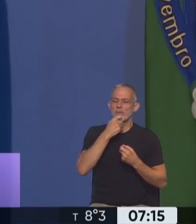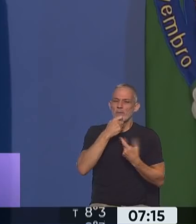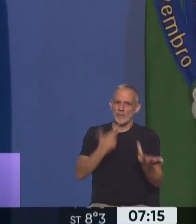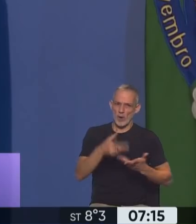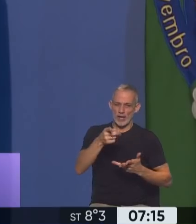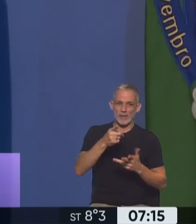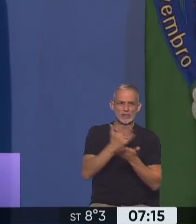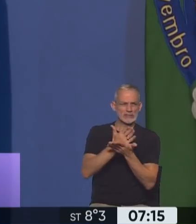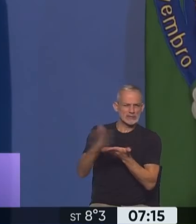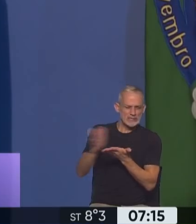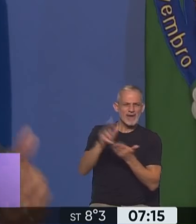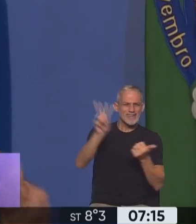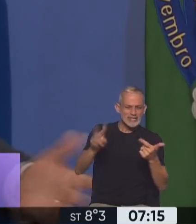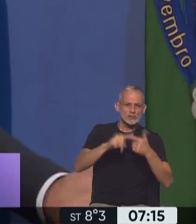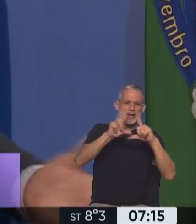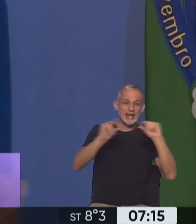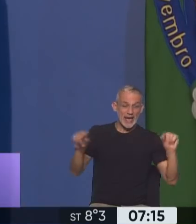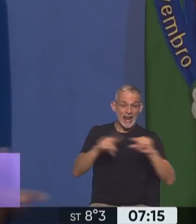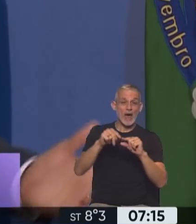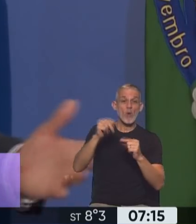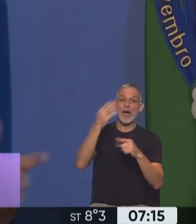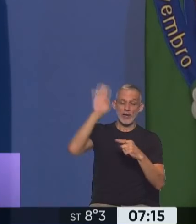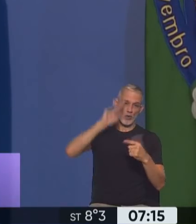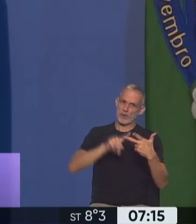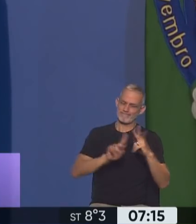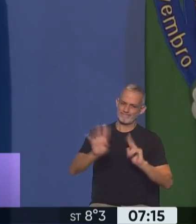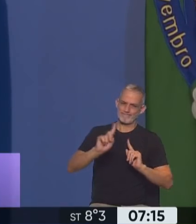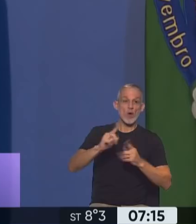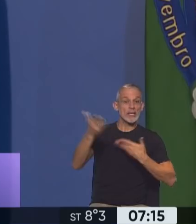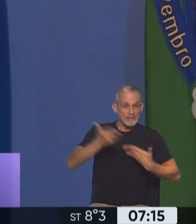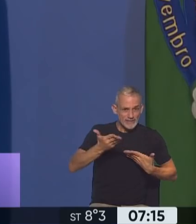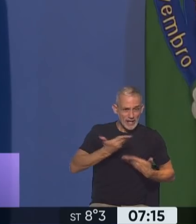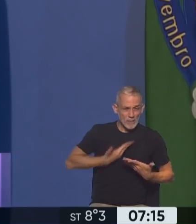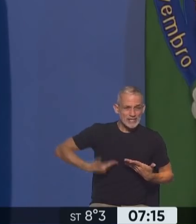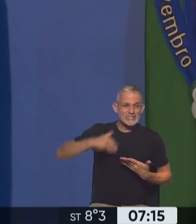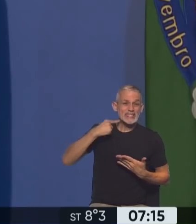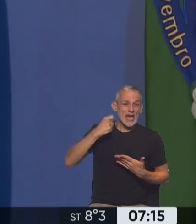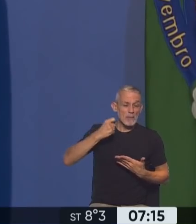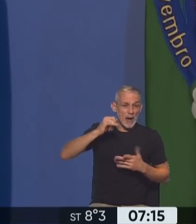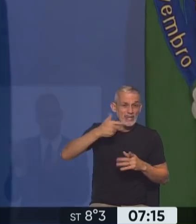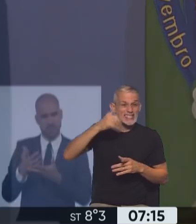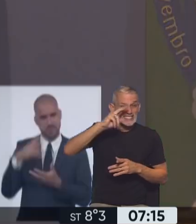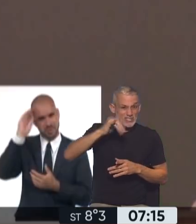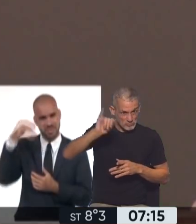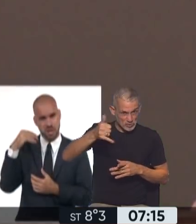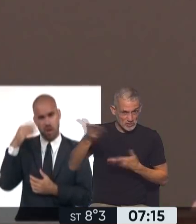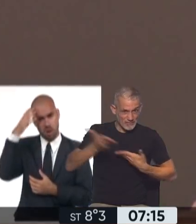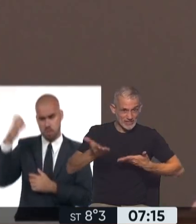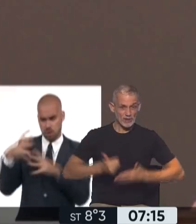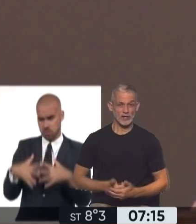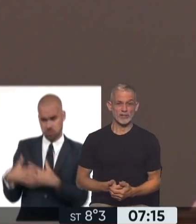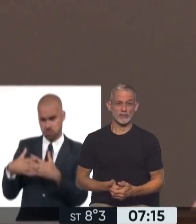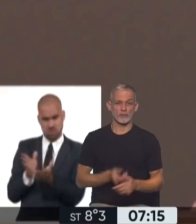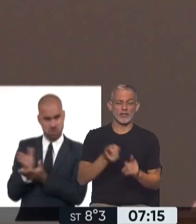señalábamos, la exclusión de Venezuela, Nicaragua y Cuba y la decisión de invitar al presidente del gobierno español, Pedro Sánchez. Allí estará Alberto Fernández,